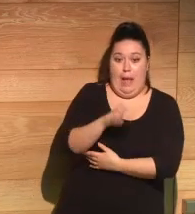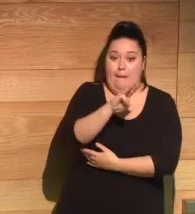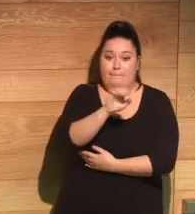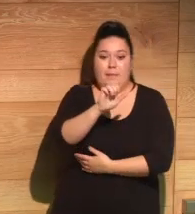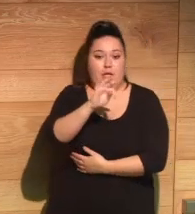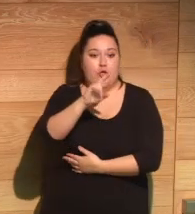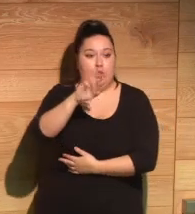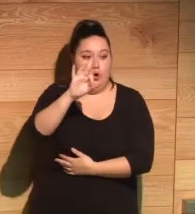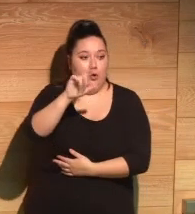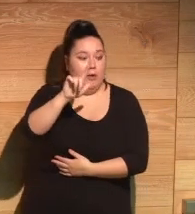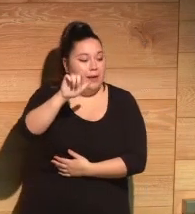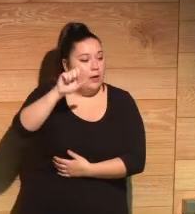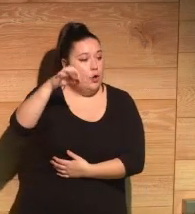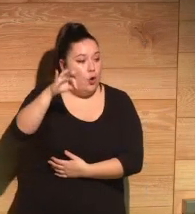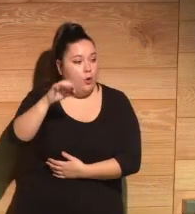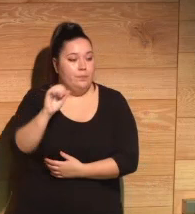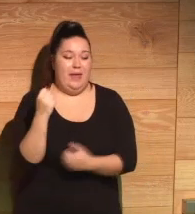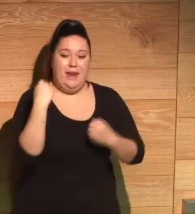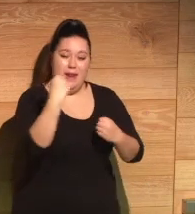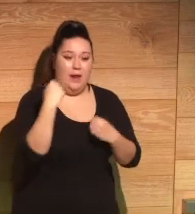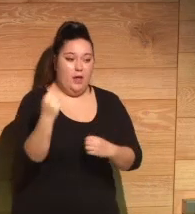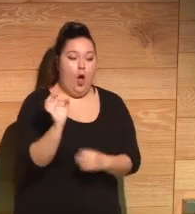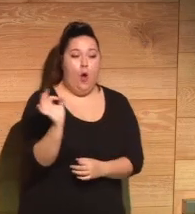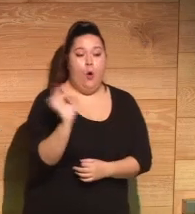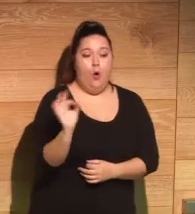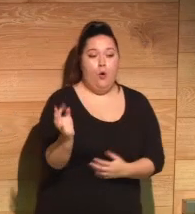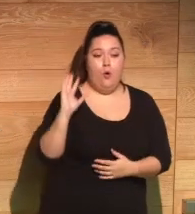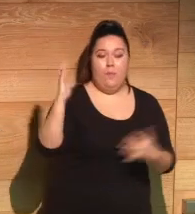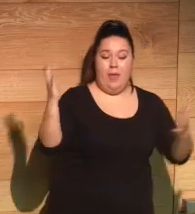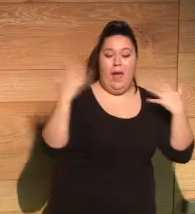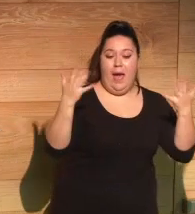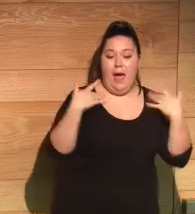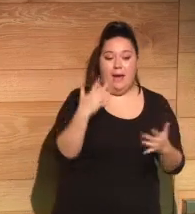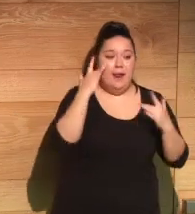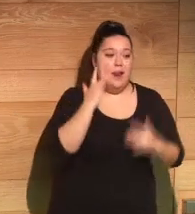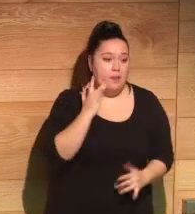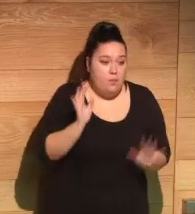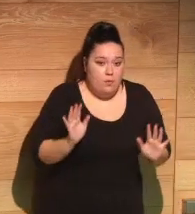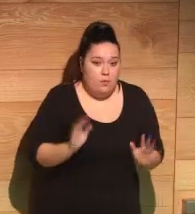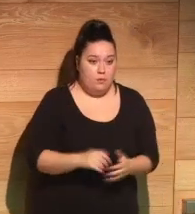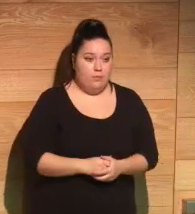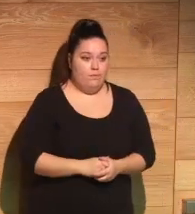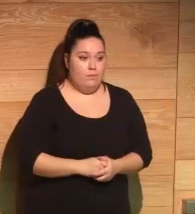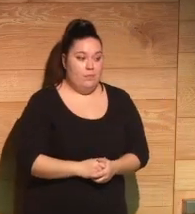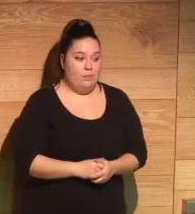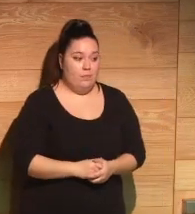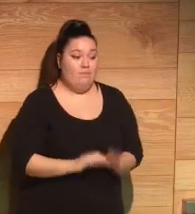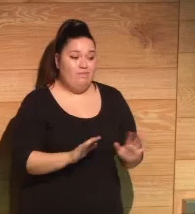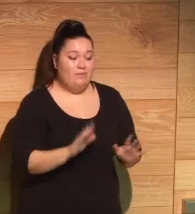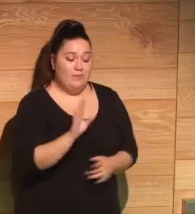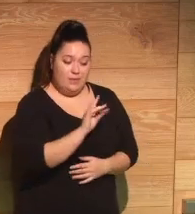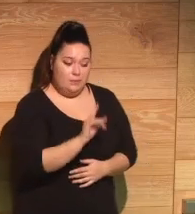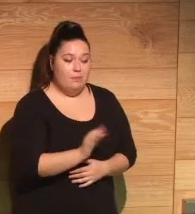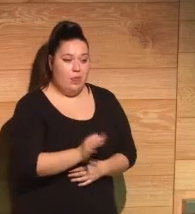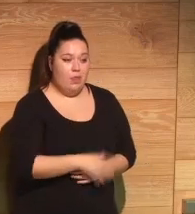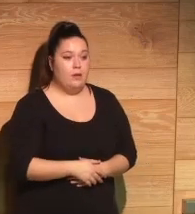más energía, ni más aire limpio para respirar. Nunca hasta ahora. Sí, yo creo que en realidad la ausencia precisamente de alguien